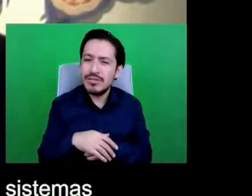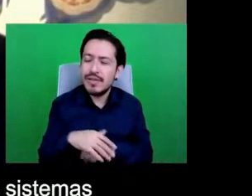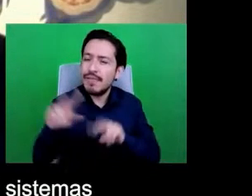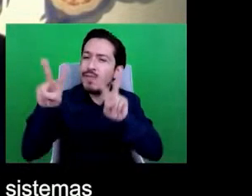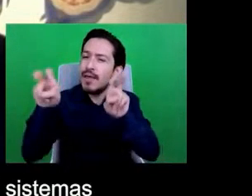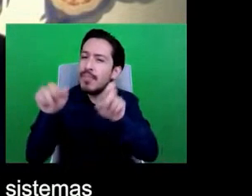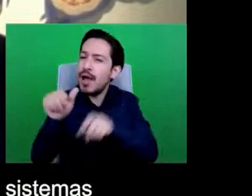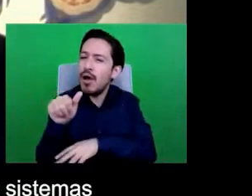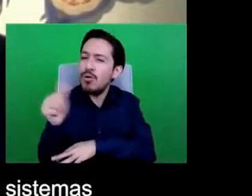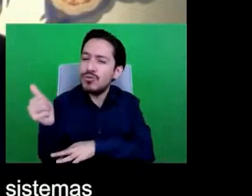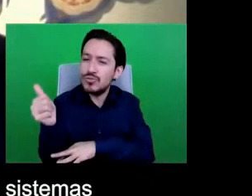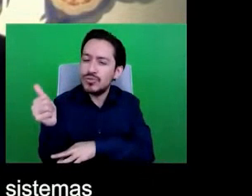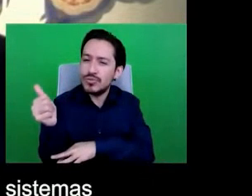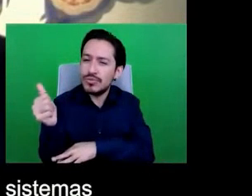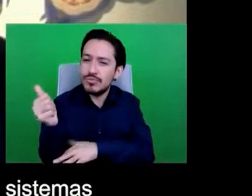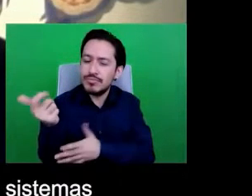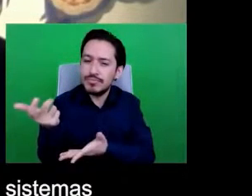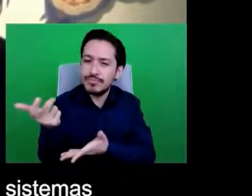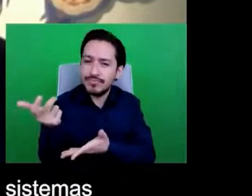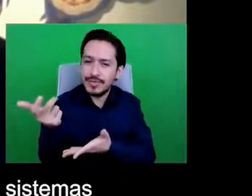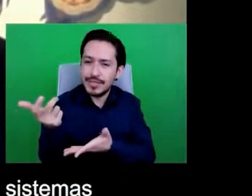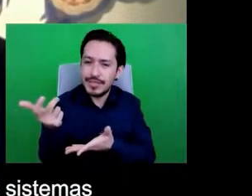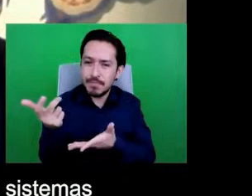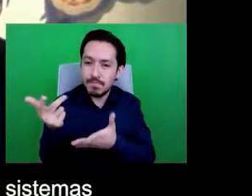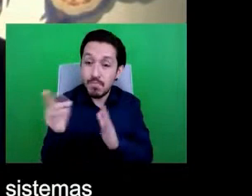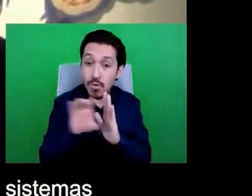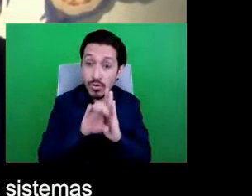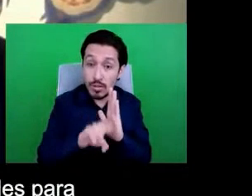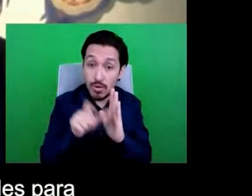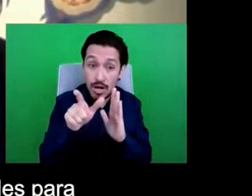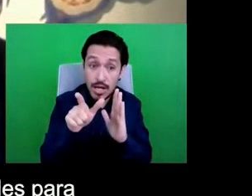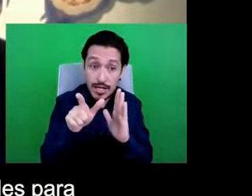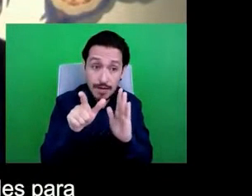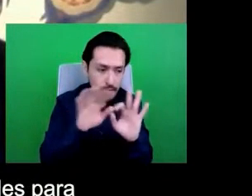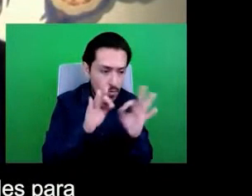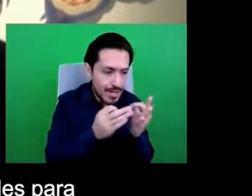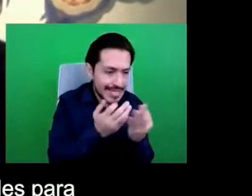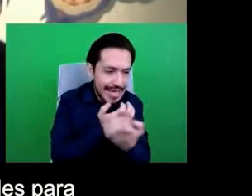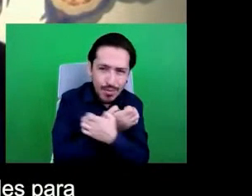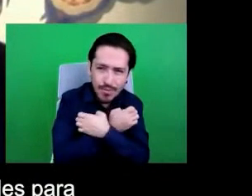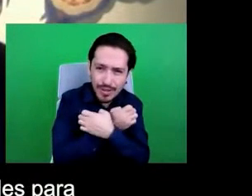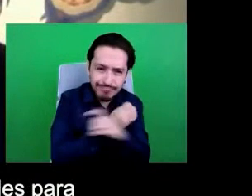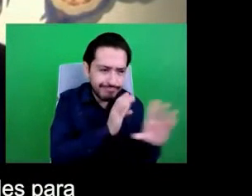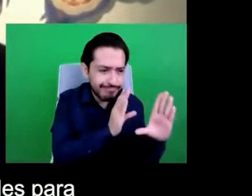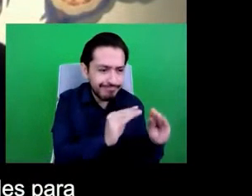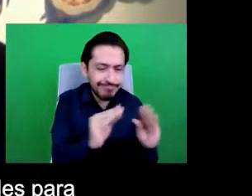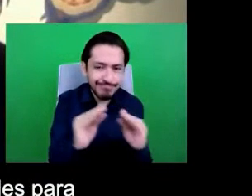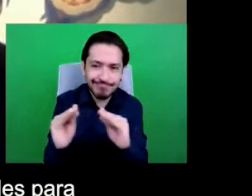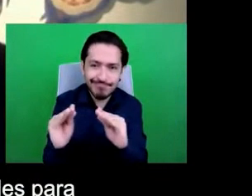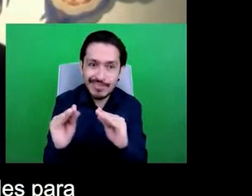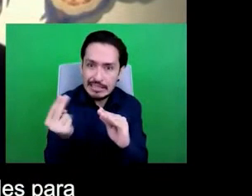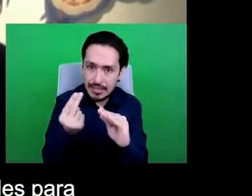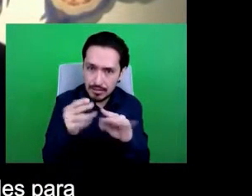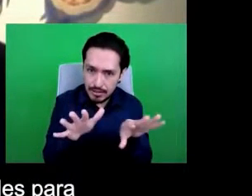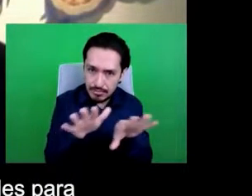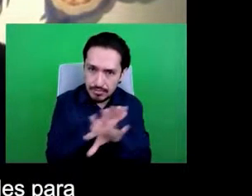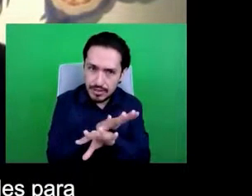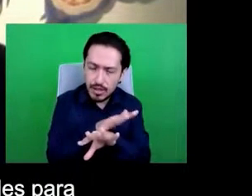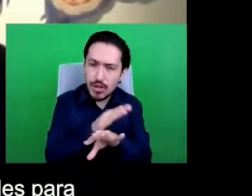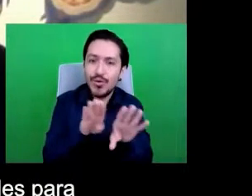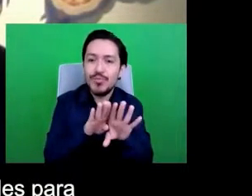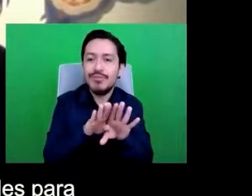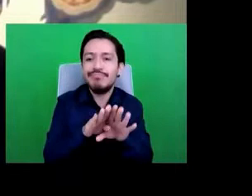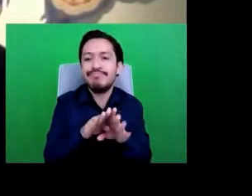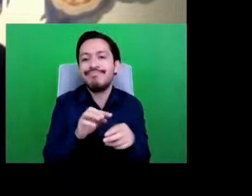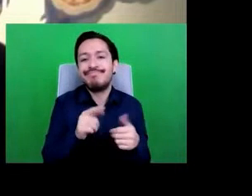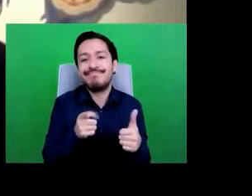a cambiar la forma en la que funcionan los sistemas educativos, tenemos que cambiar también la forma en la que los papás ven a las oportunidades